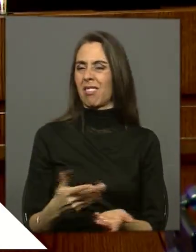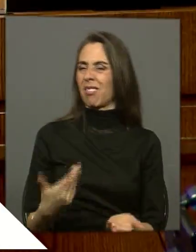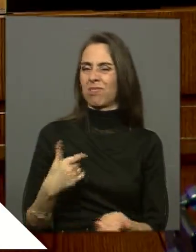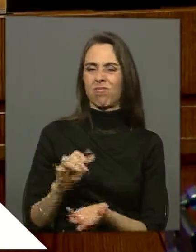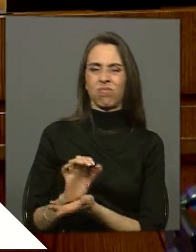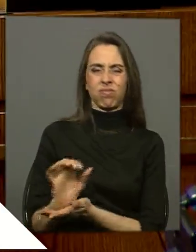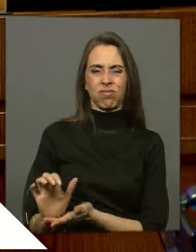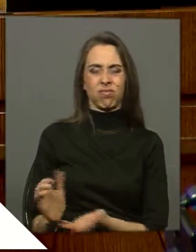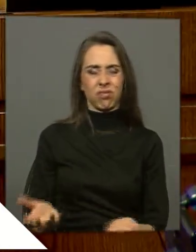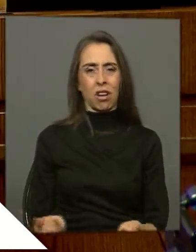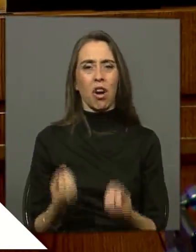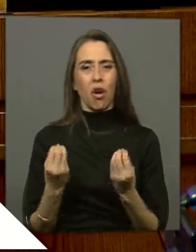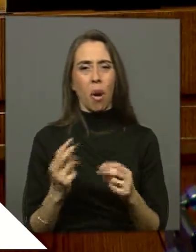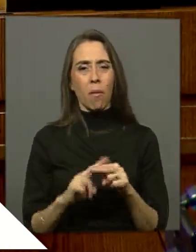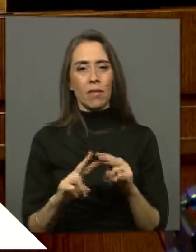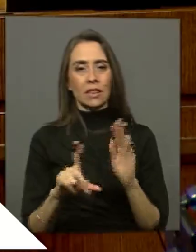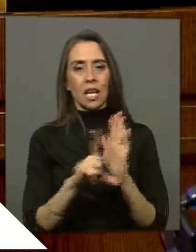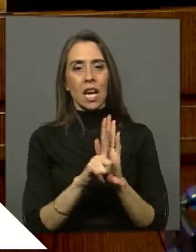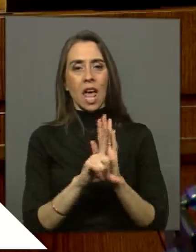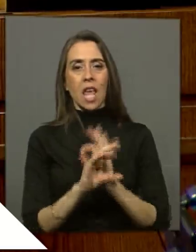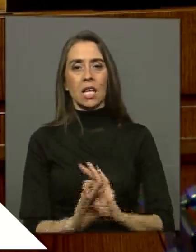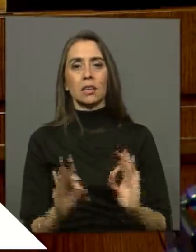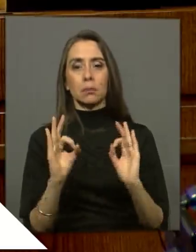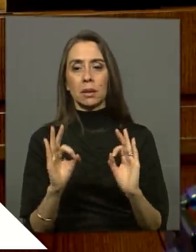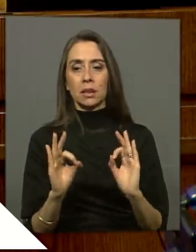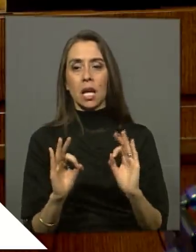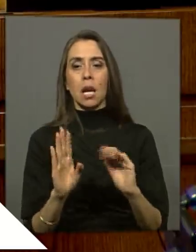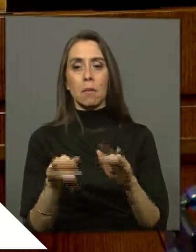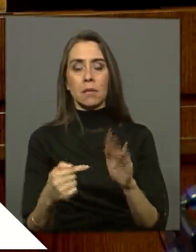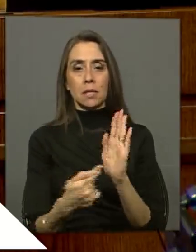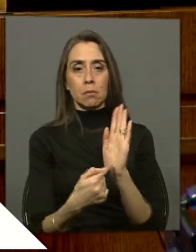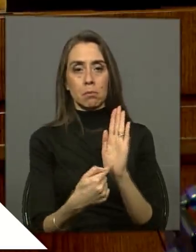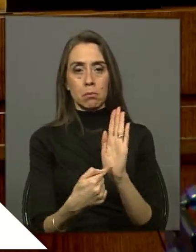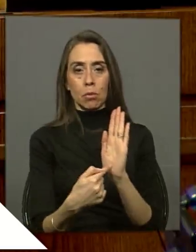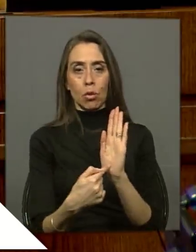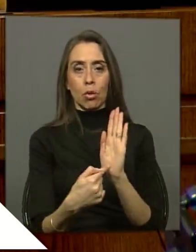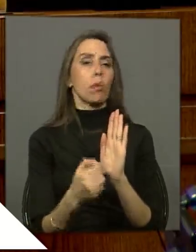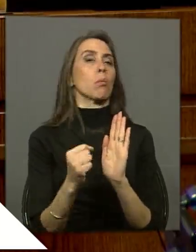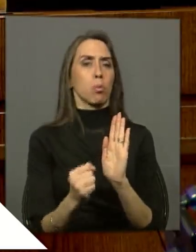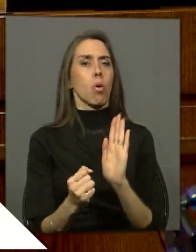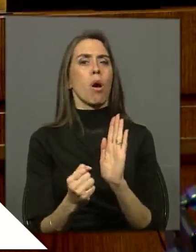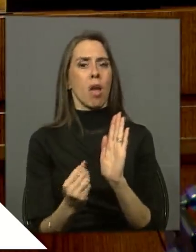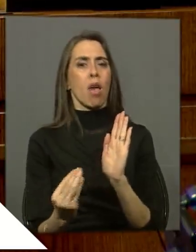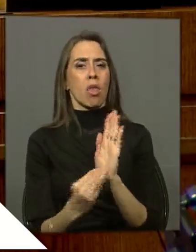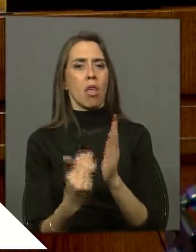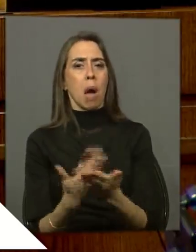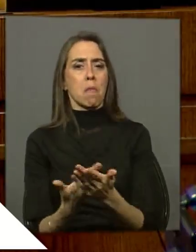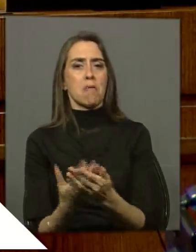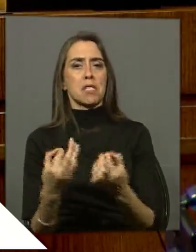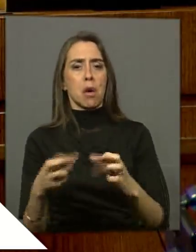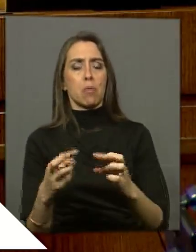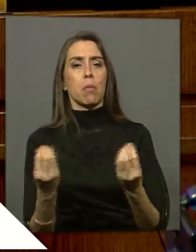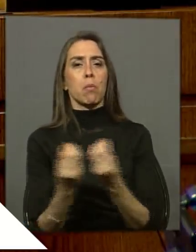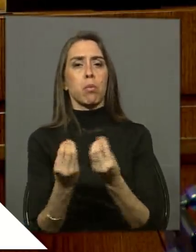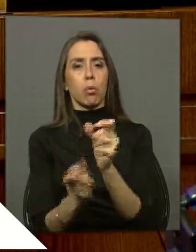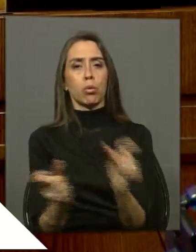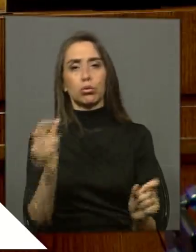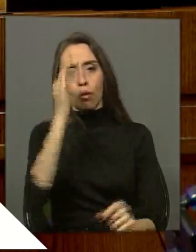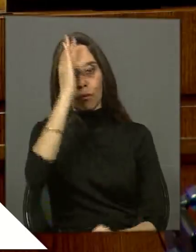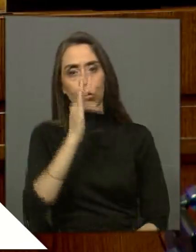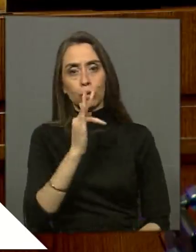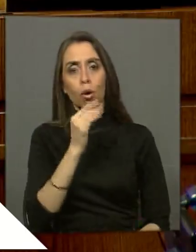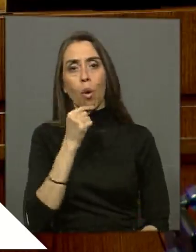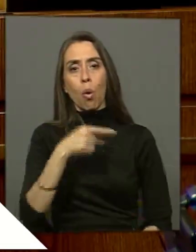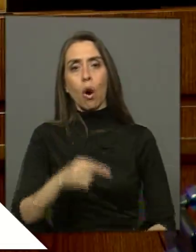hacer una ley especial cuando se puede tener en este minuto la oportunidad de que cientos de funcionarios que están en la edad de jubilar